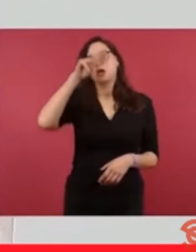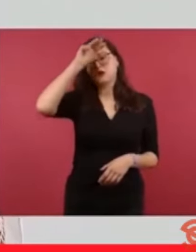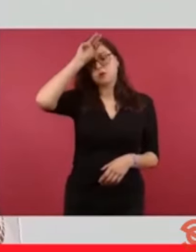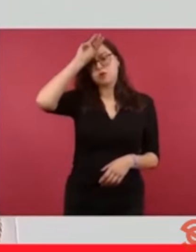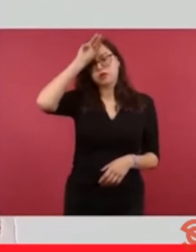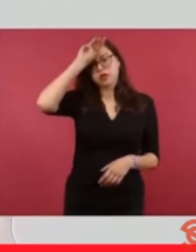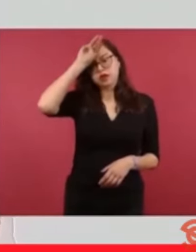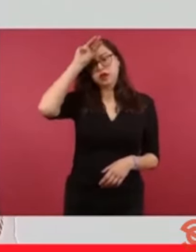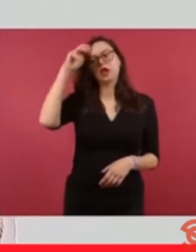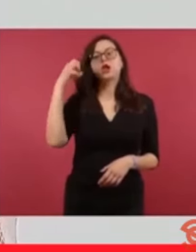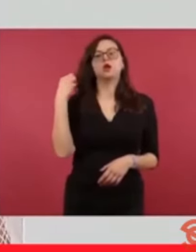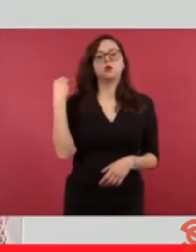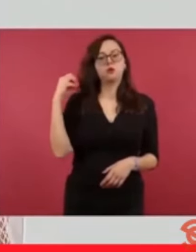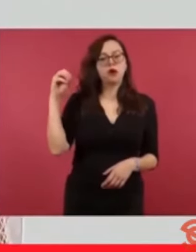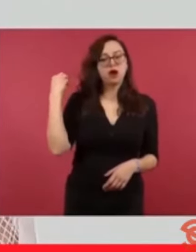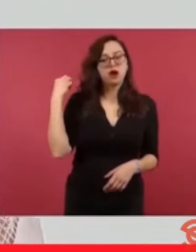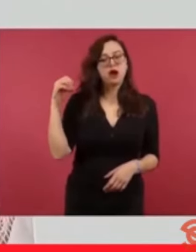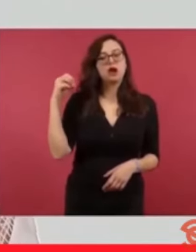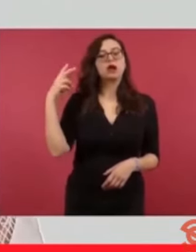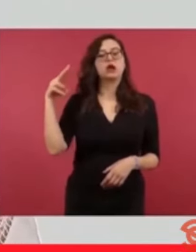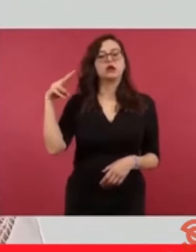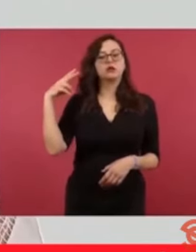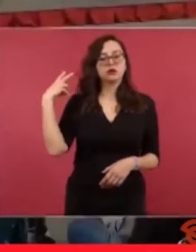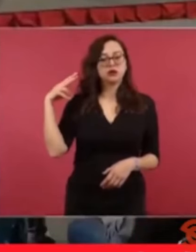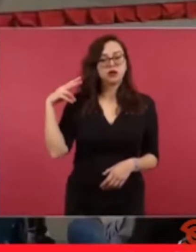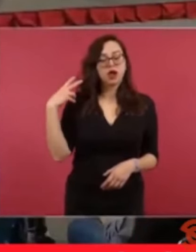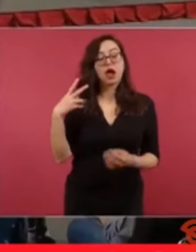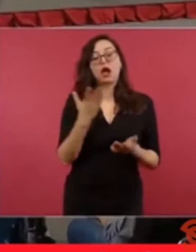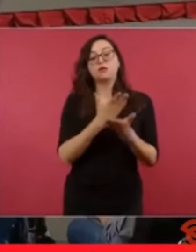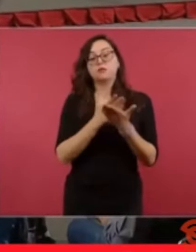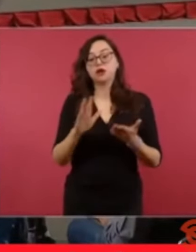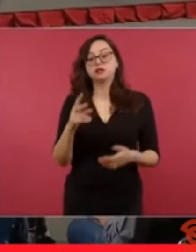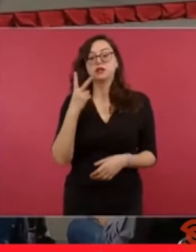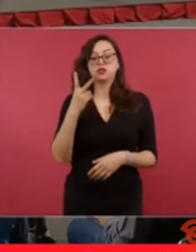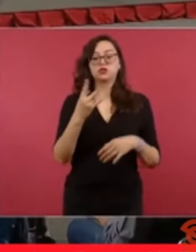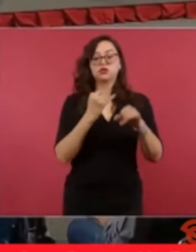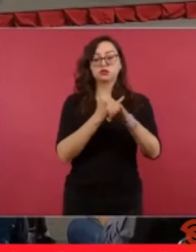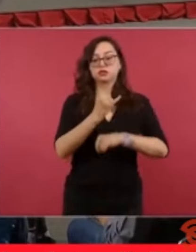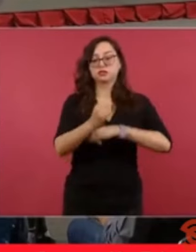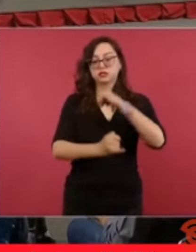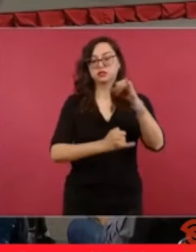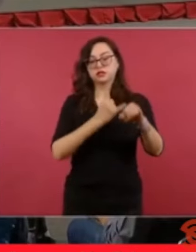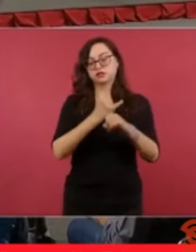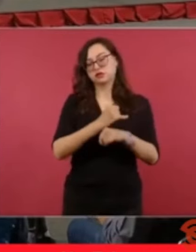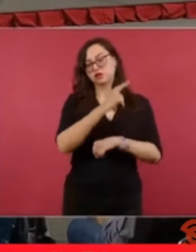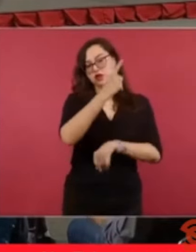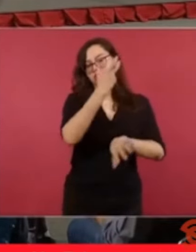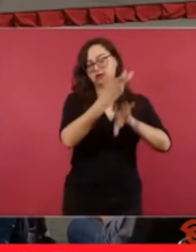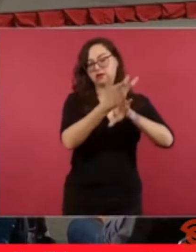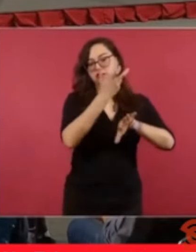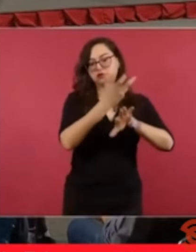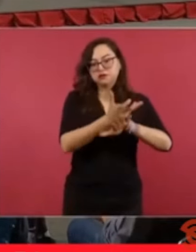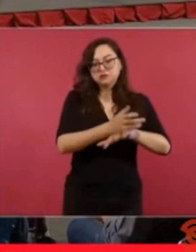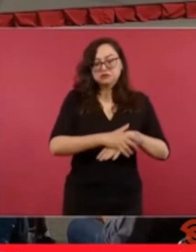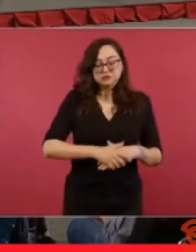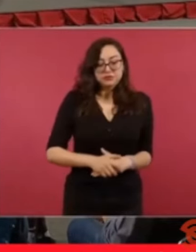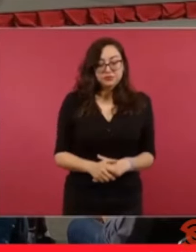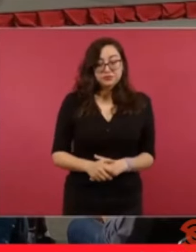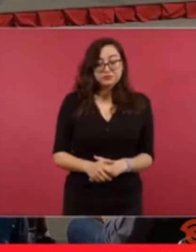y Veracruz. Además, Aeroméxico tiene 2 vuelos internacionales hacia Houston y McAllen. No es